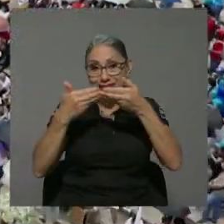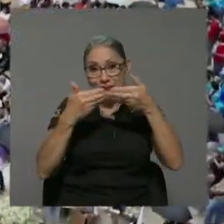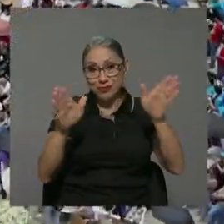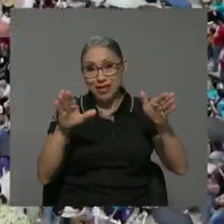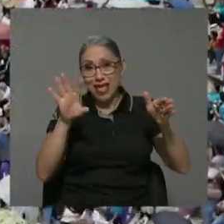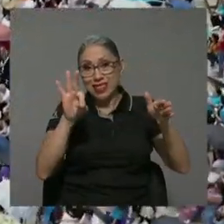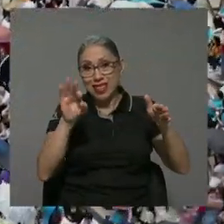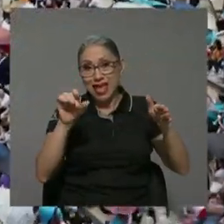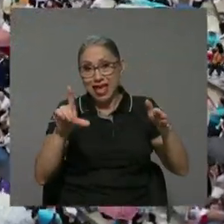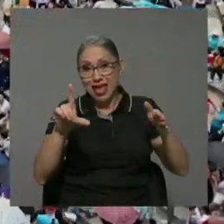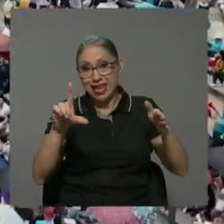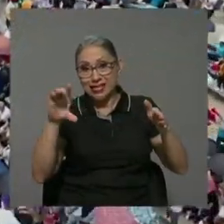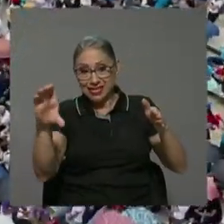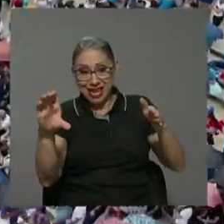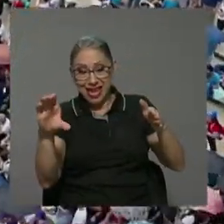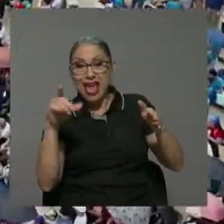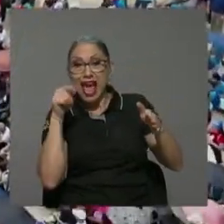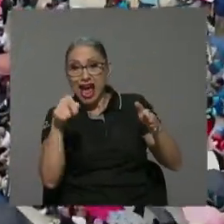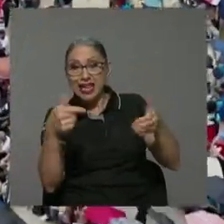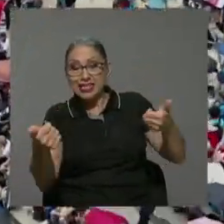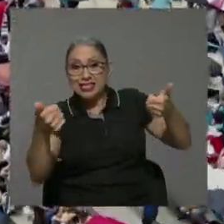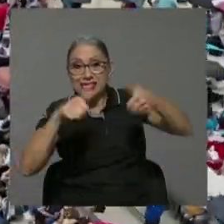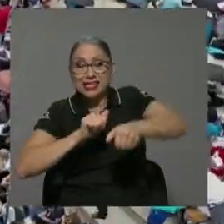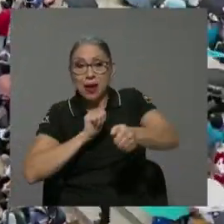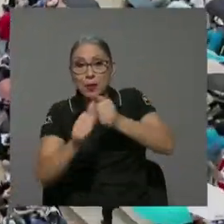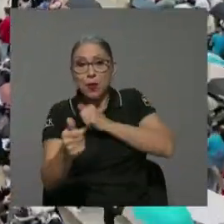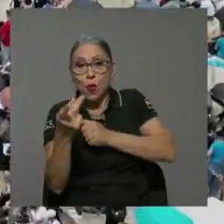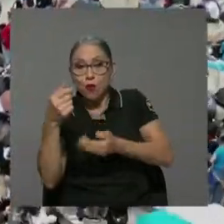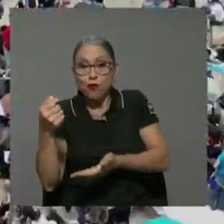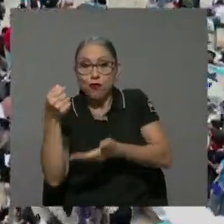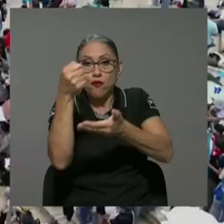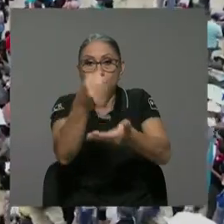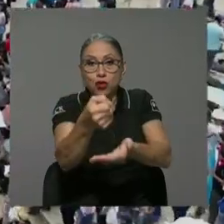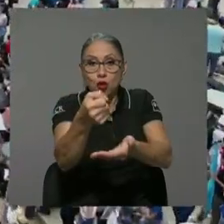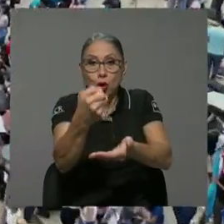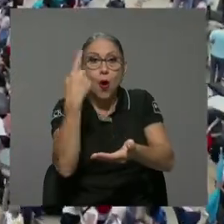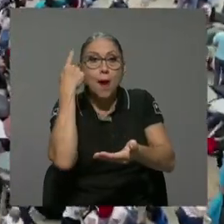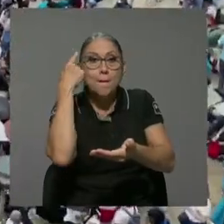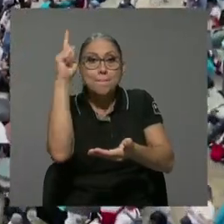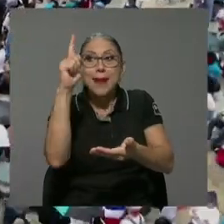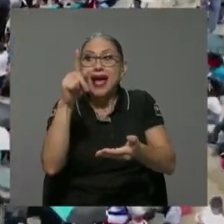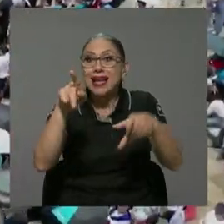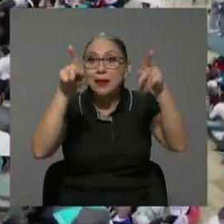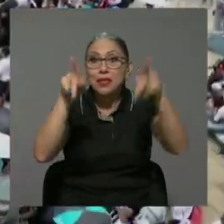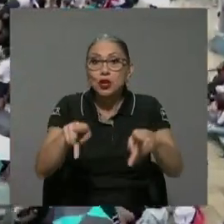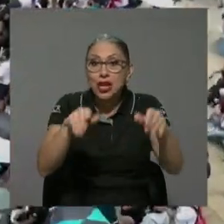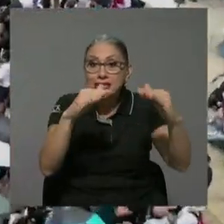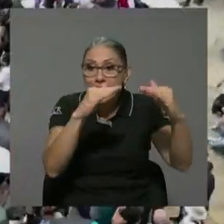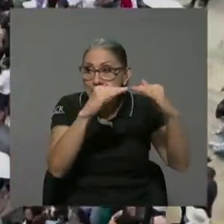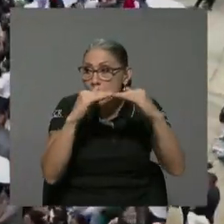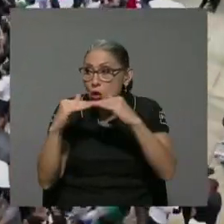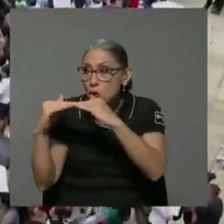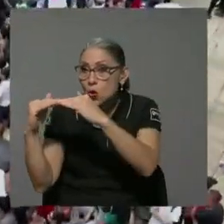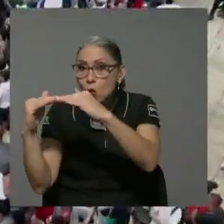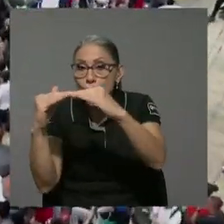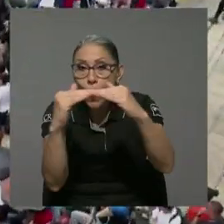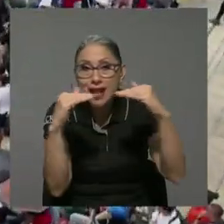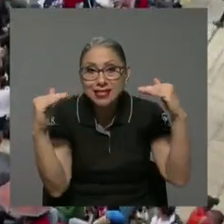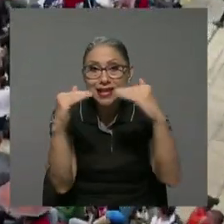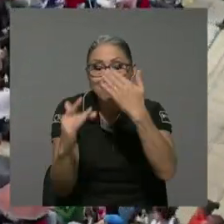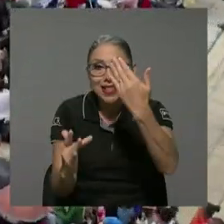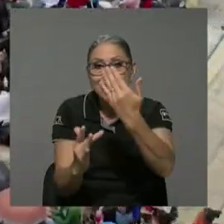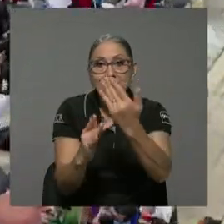un fondo, ¿para qué? Para reducir la brecha digital, y ese fondo estaba y no se usó para dar